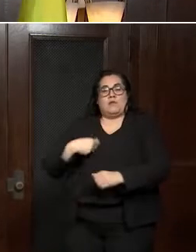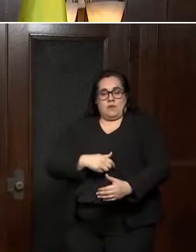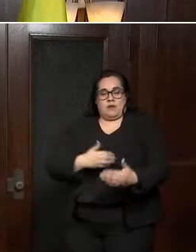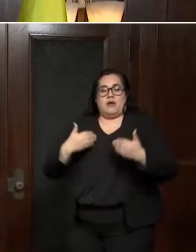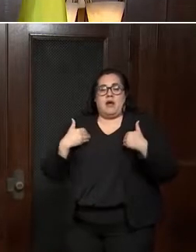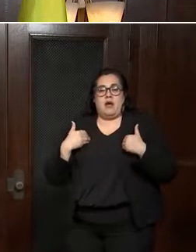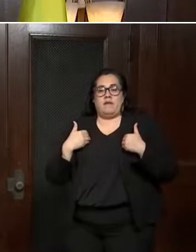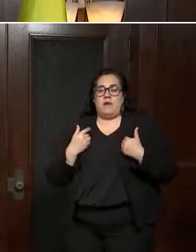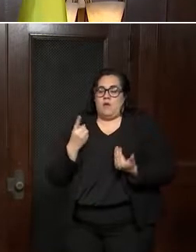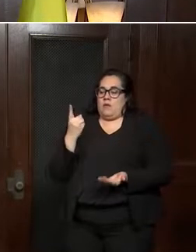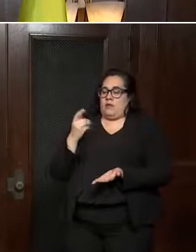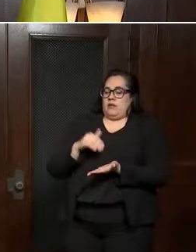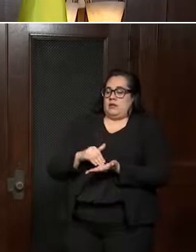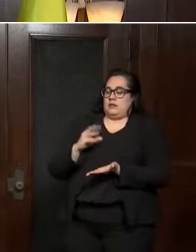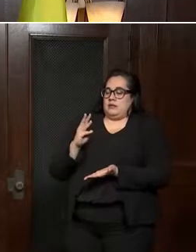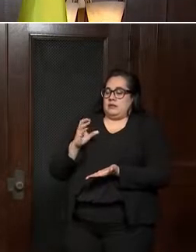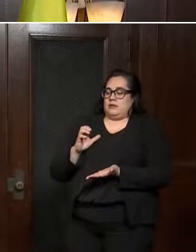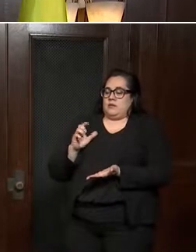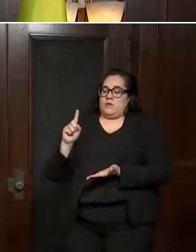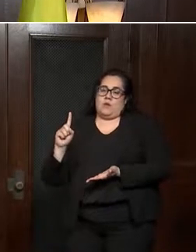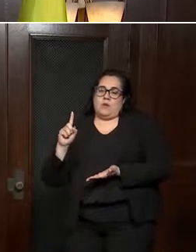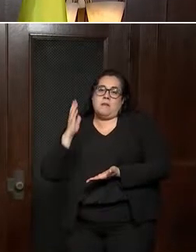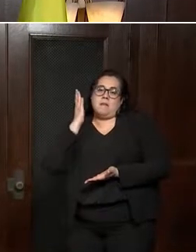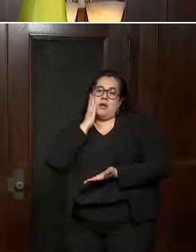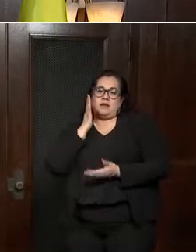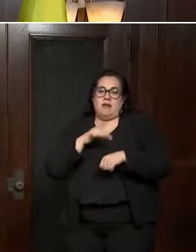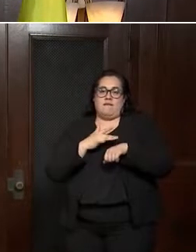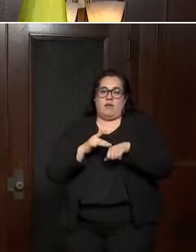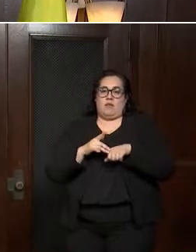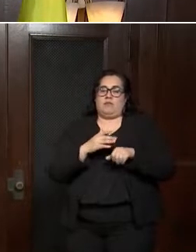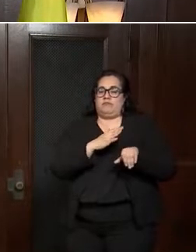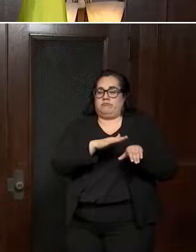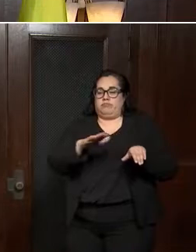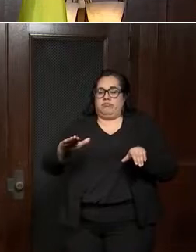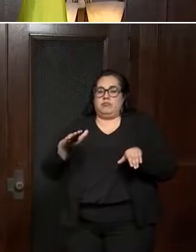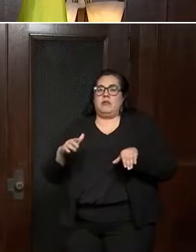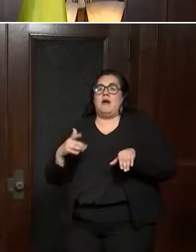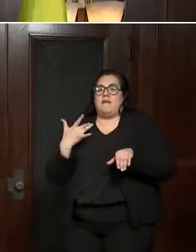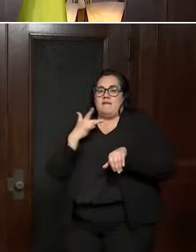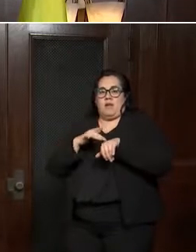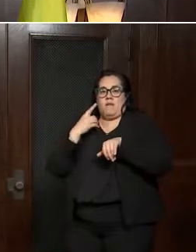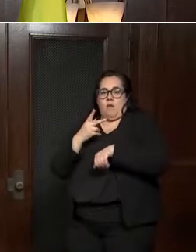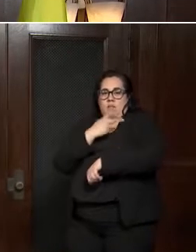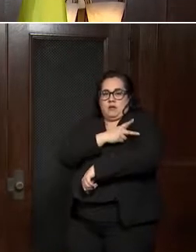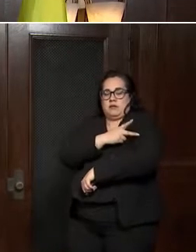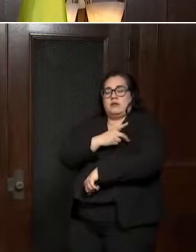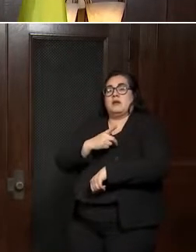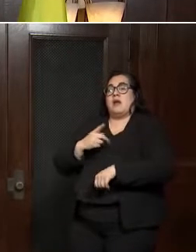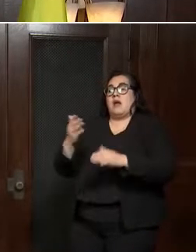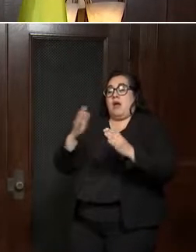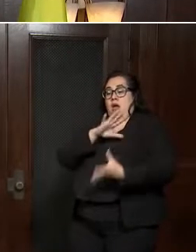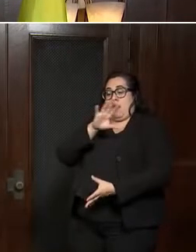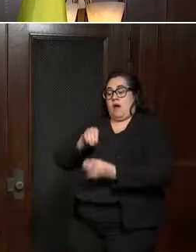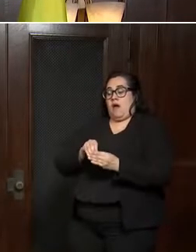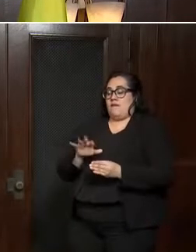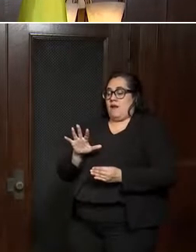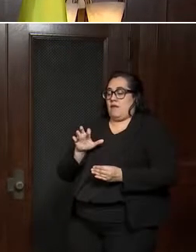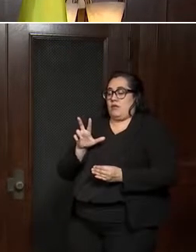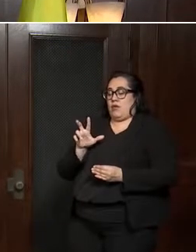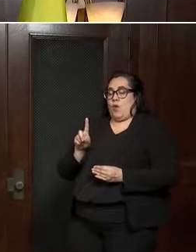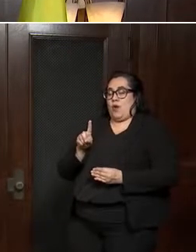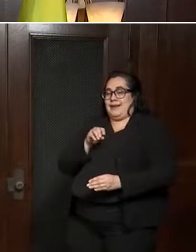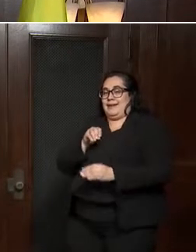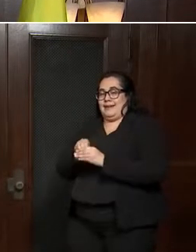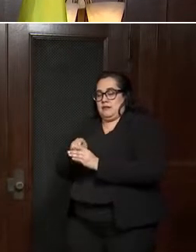tenemos 1,601 camas disponibles y entre ellas 531 están en las unidades